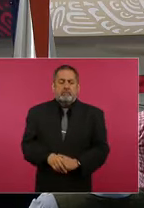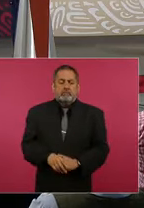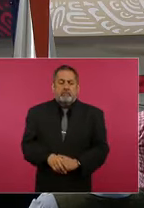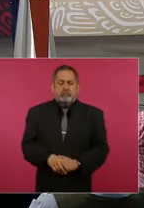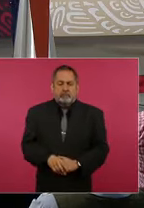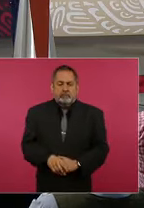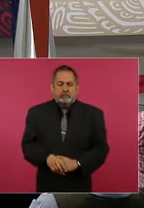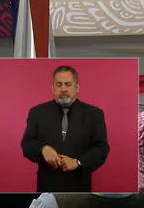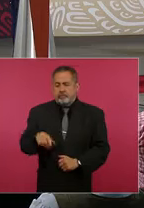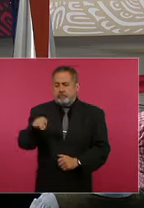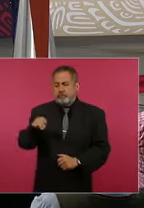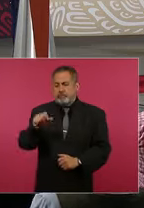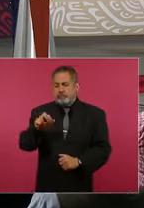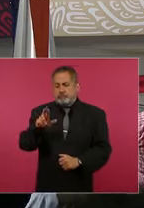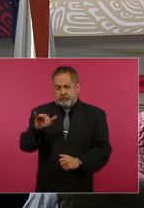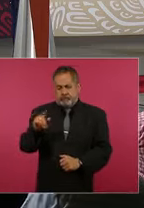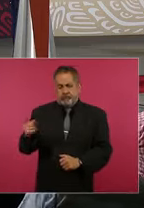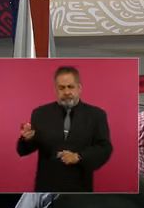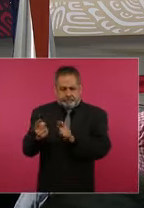María,